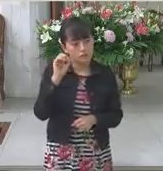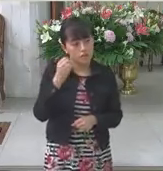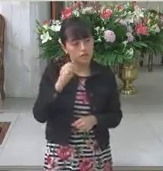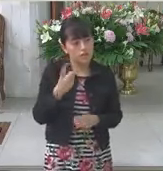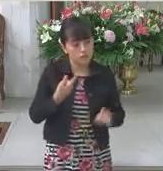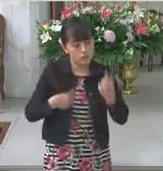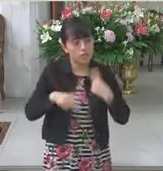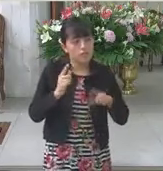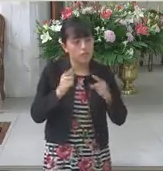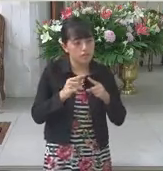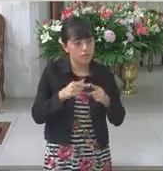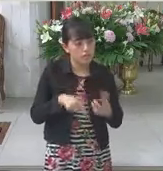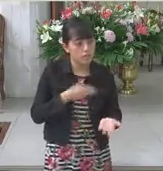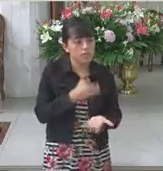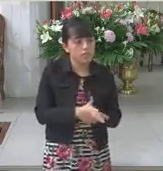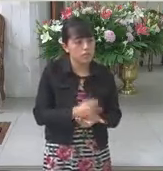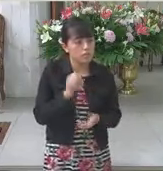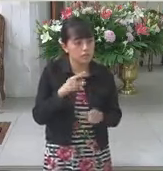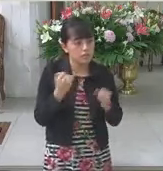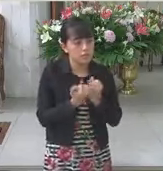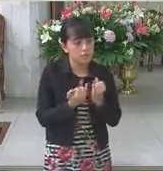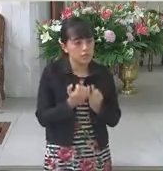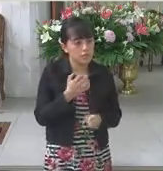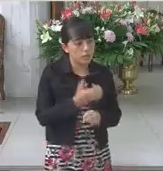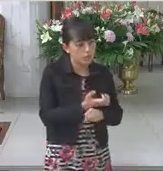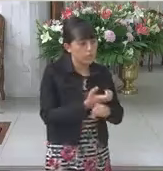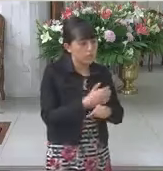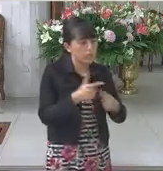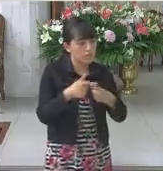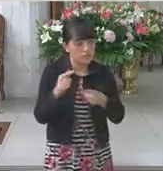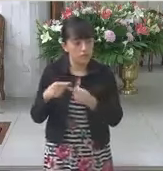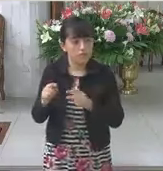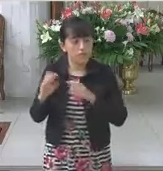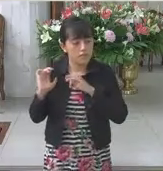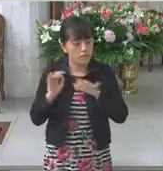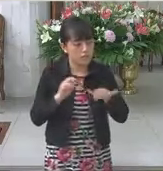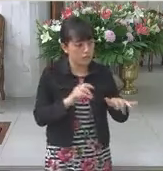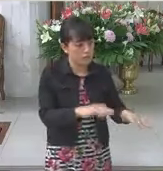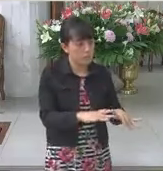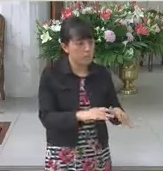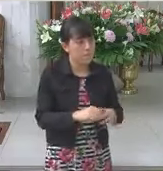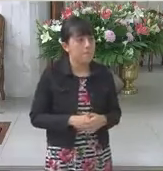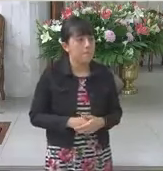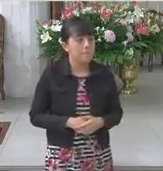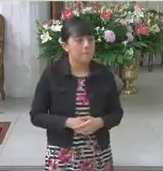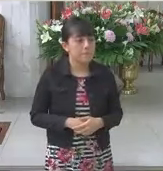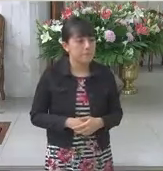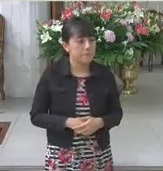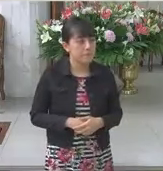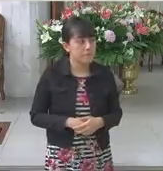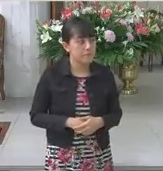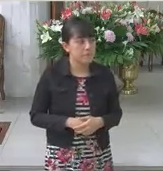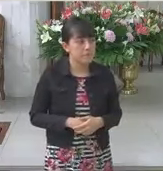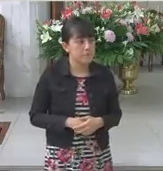presbiterios como misiones el centro Metropolitano y tengo entendido que Puebla vamos